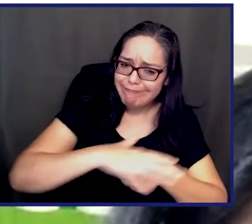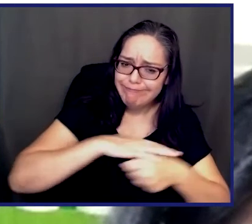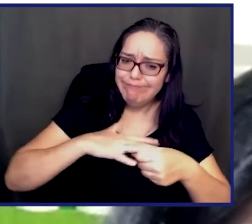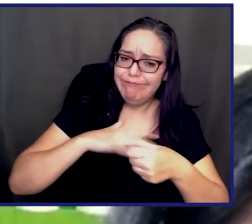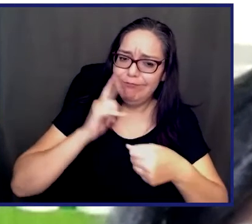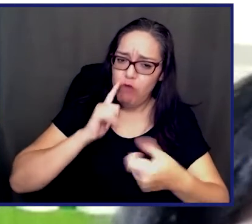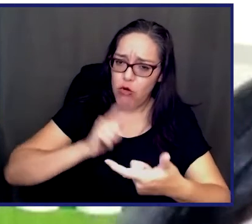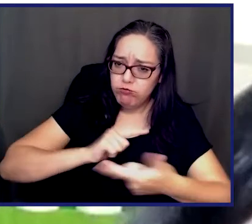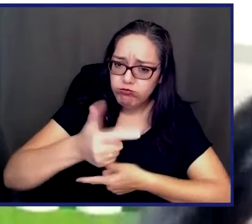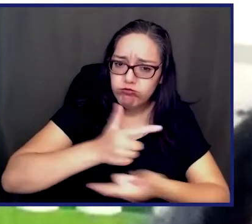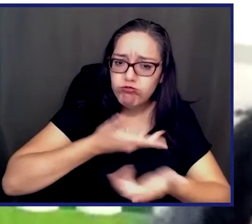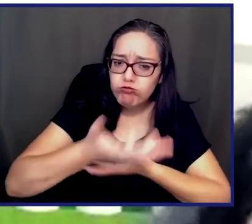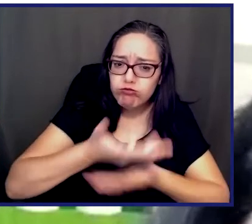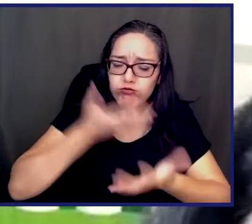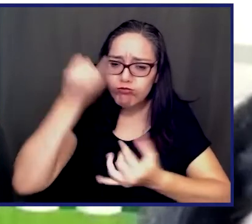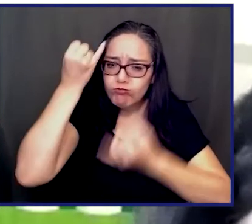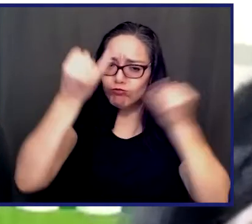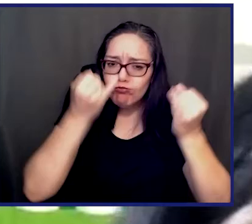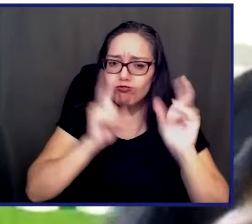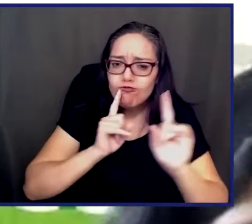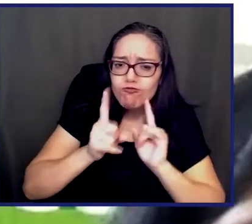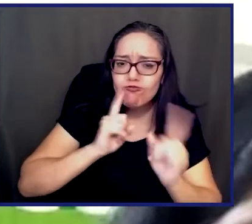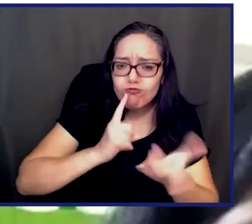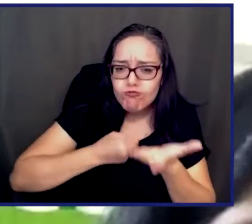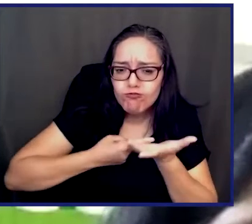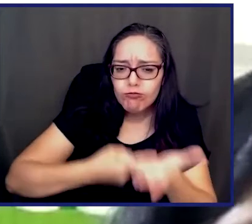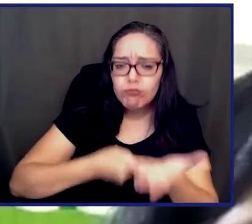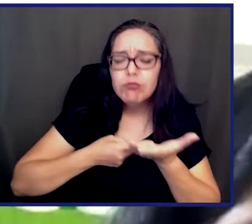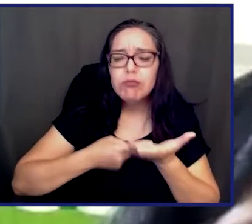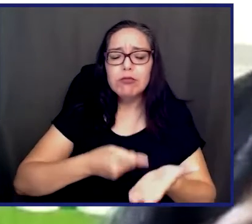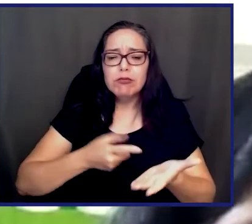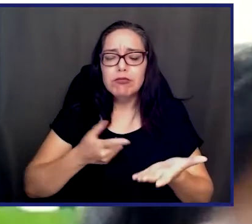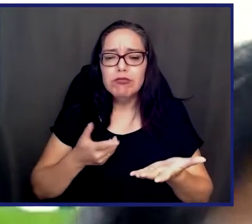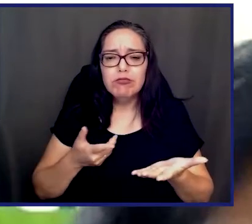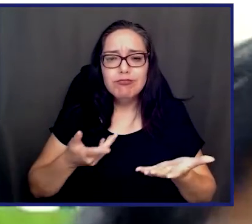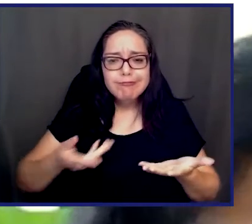intercambiamos diálogo, a lo mejor también pues para como